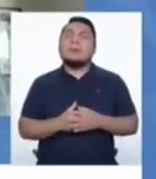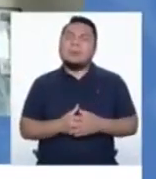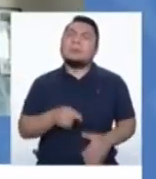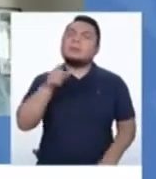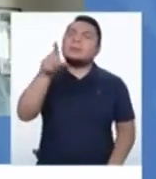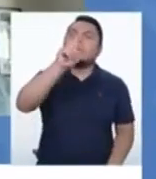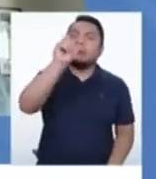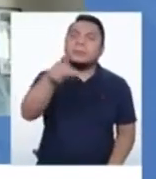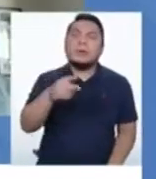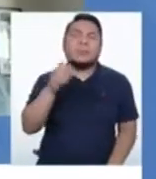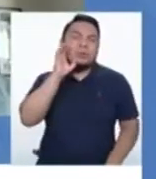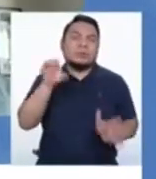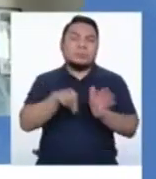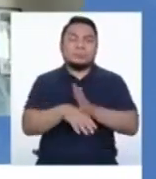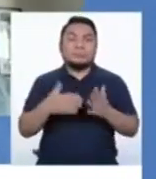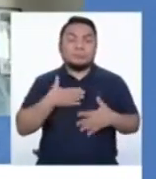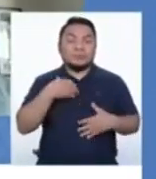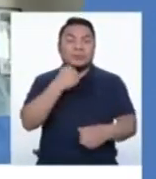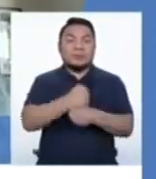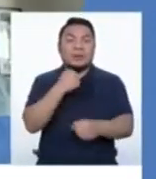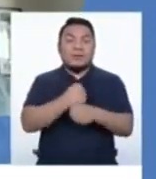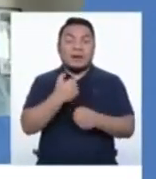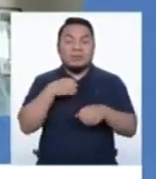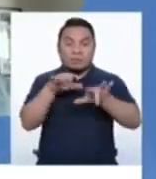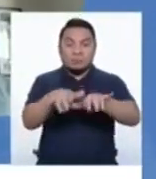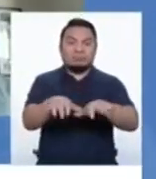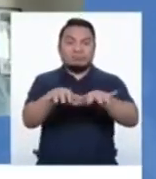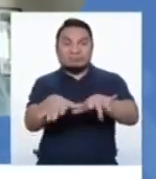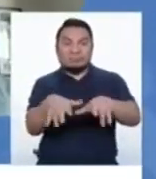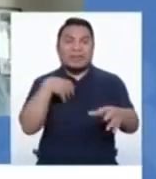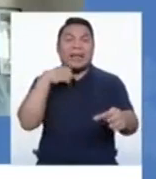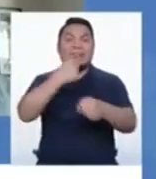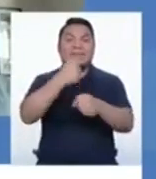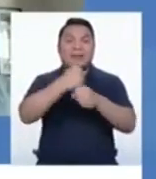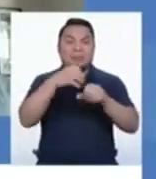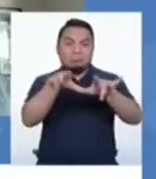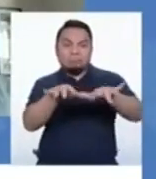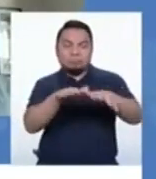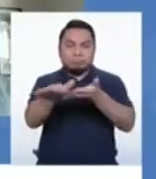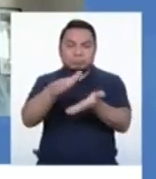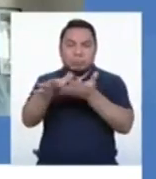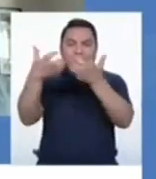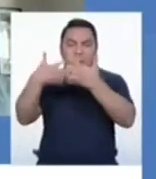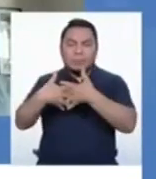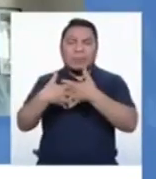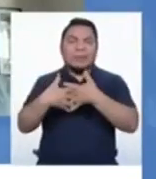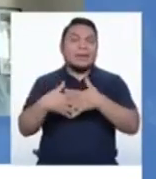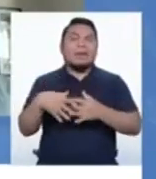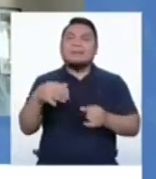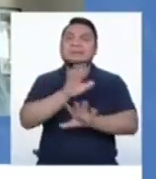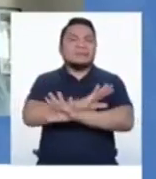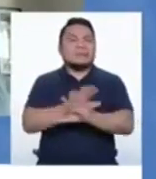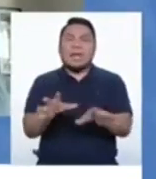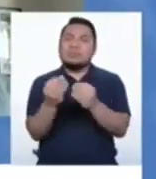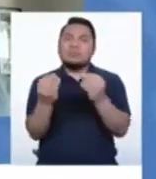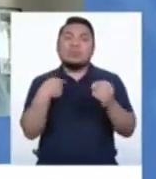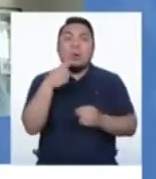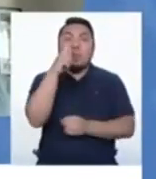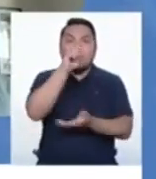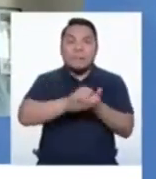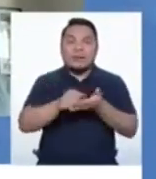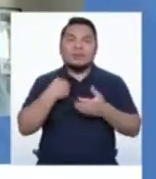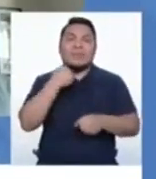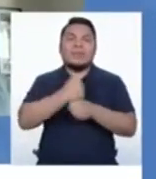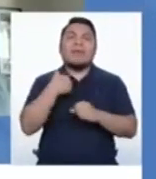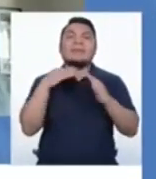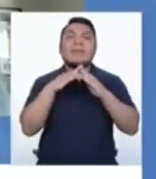yo ya no puedo realizar teletrabajo porque el nivel productivo de la empresa, digamos, ya no va acorde, ¿verdad?, con el trabajo que estoy realizando desde